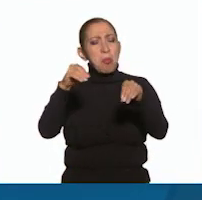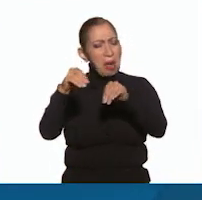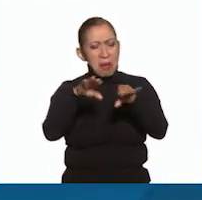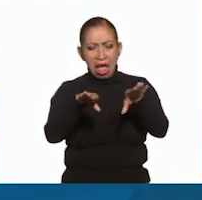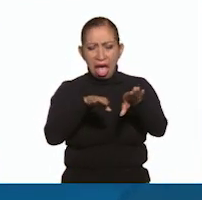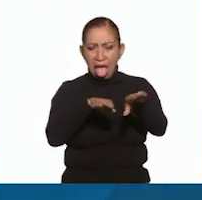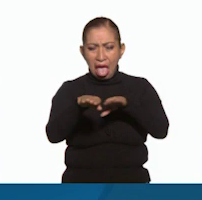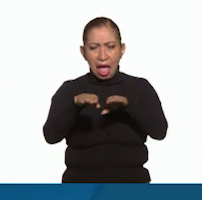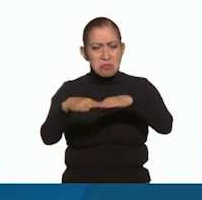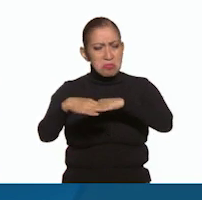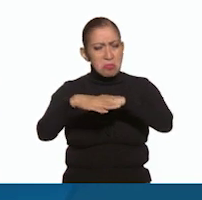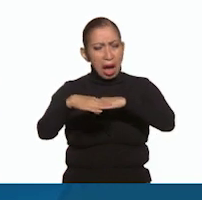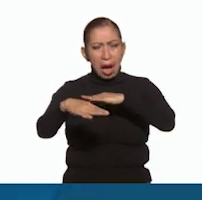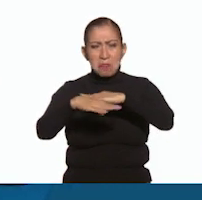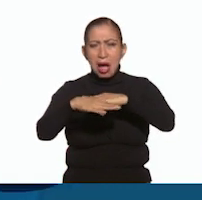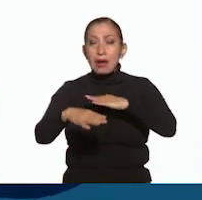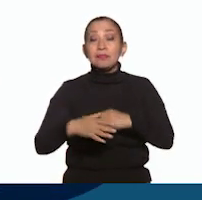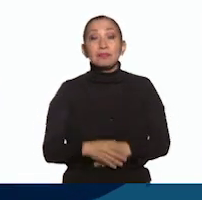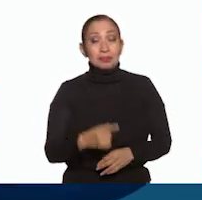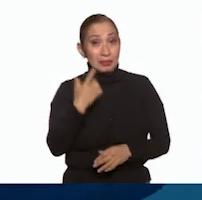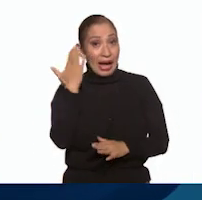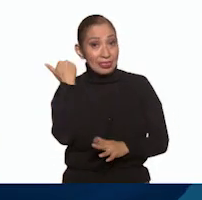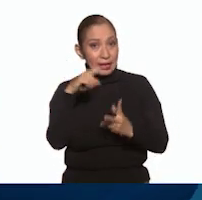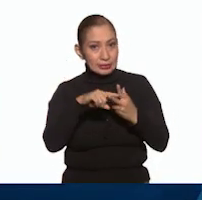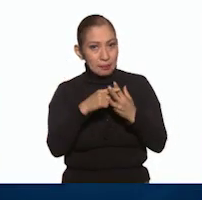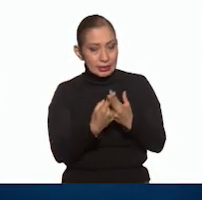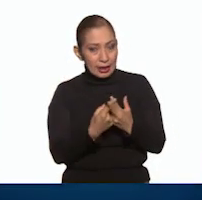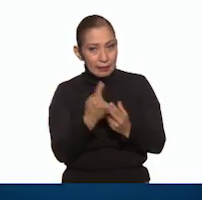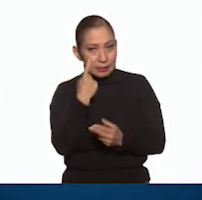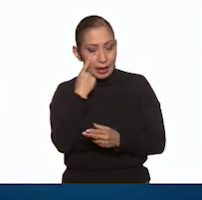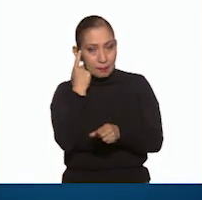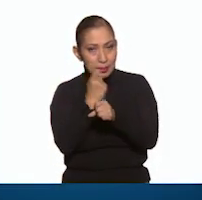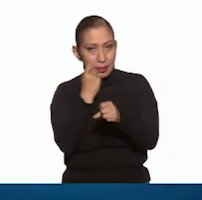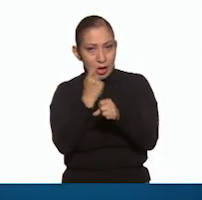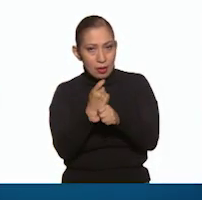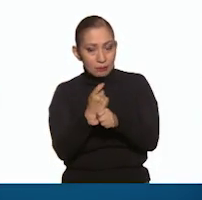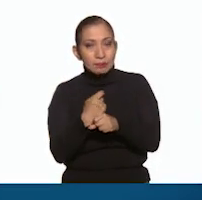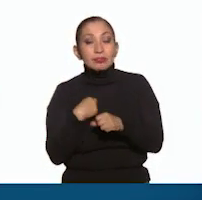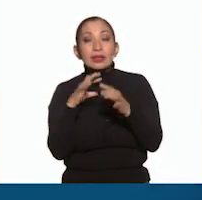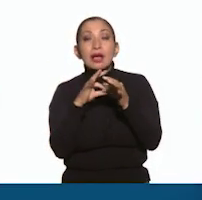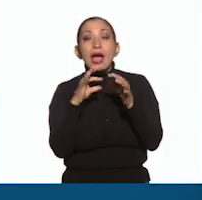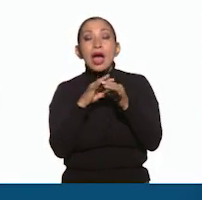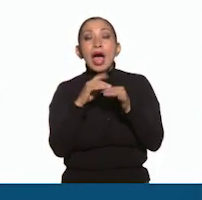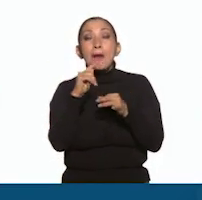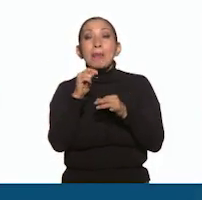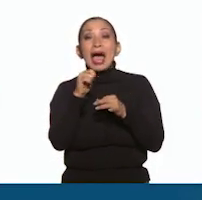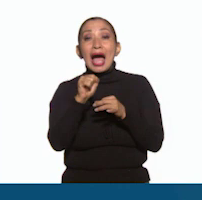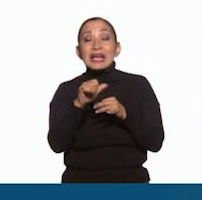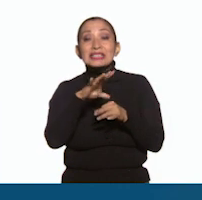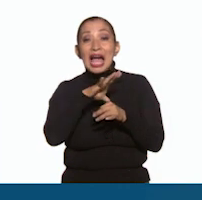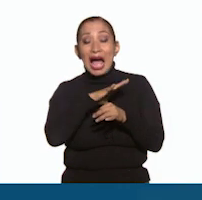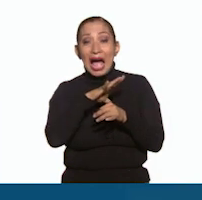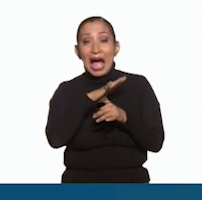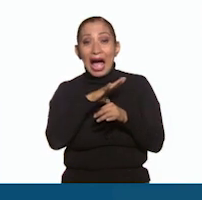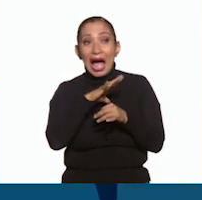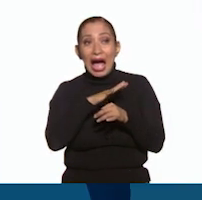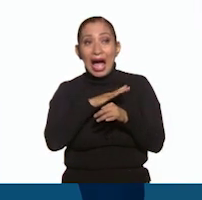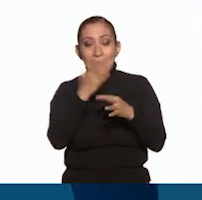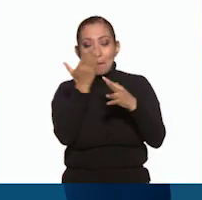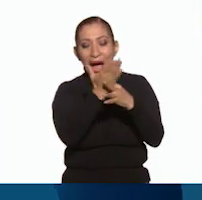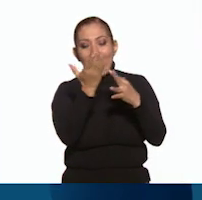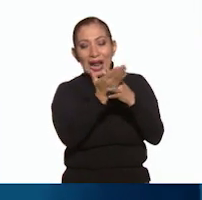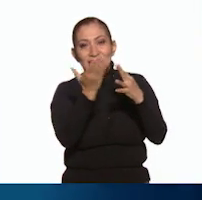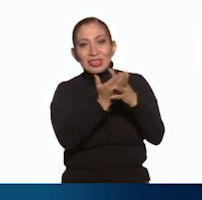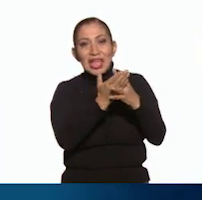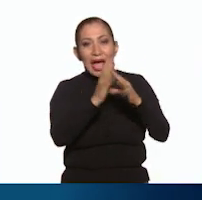tectónicas? Antes de iniciar con ello, es pertinente señalar que las placas tectónicas son las que fragmentan a la